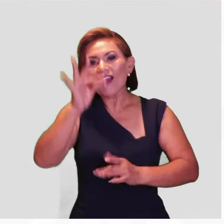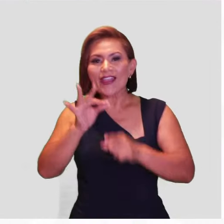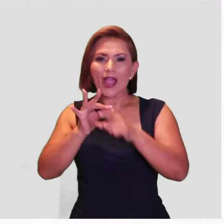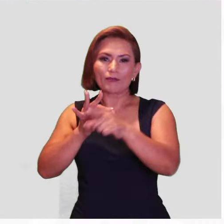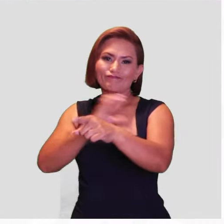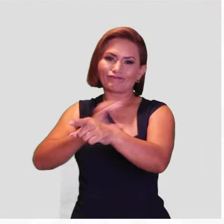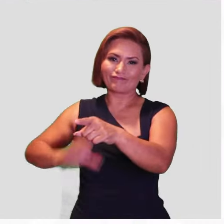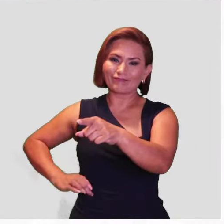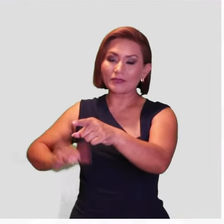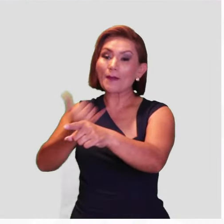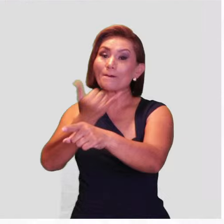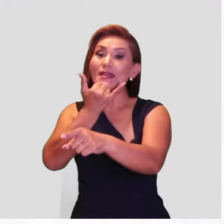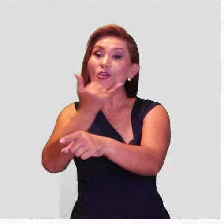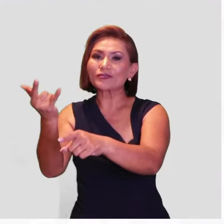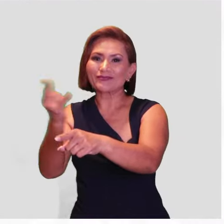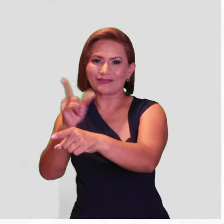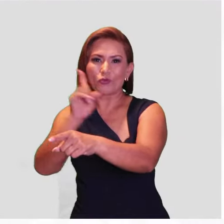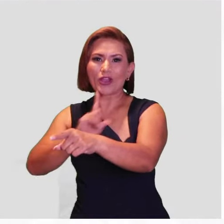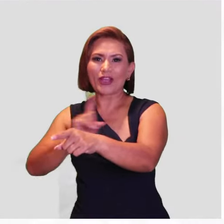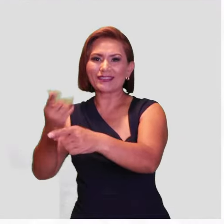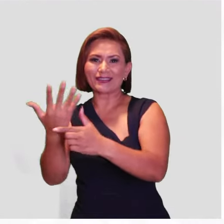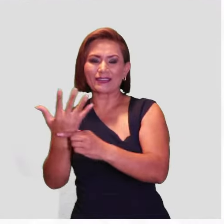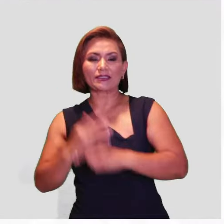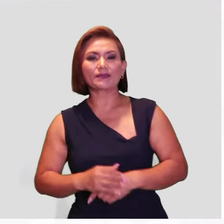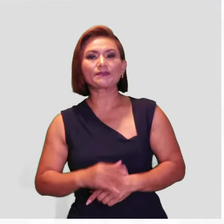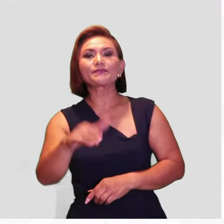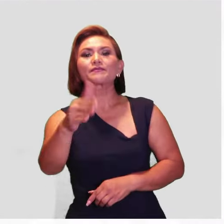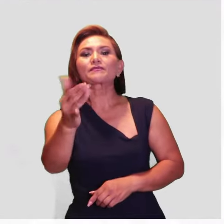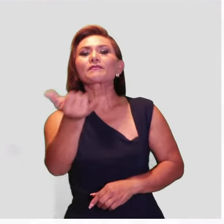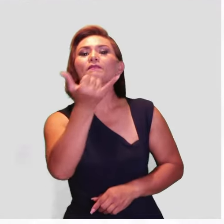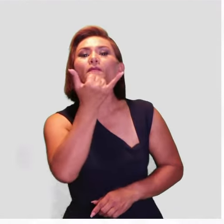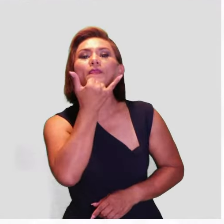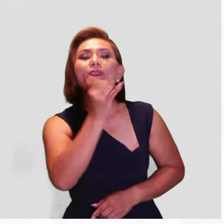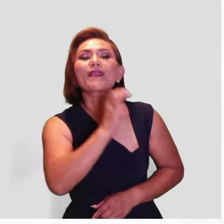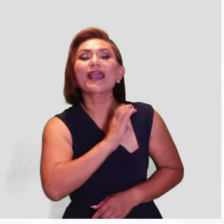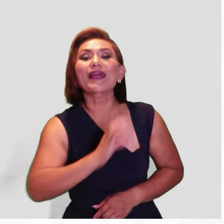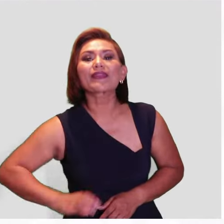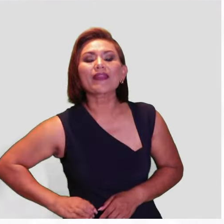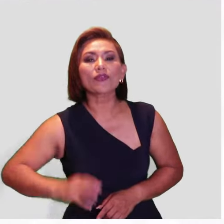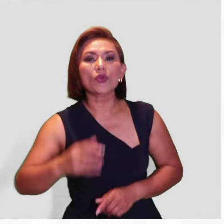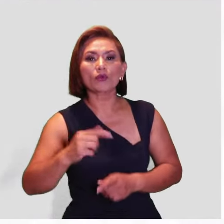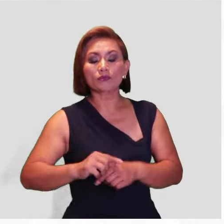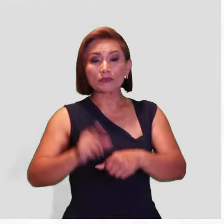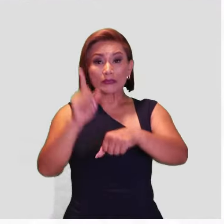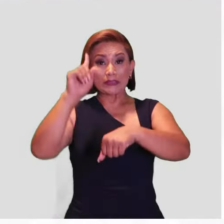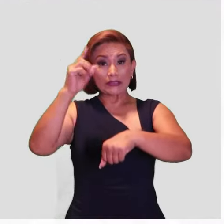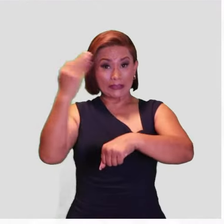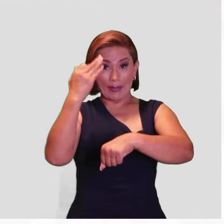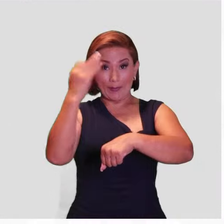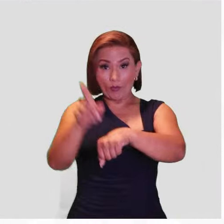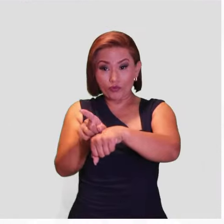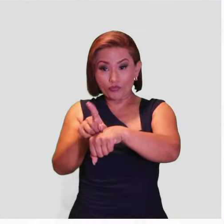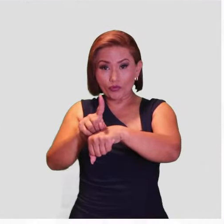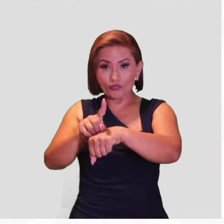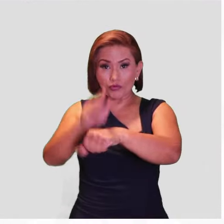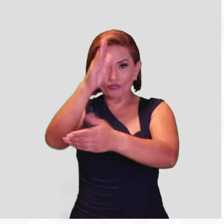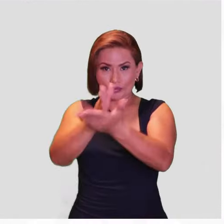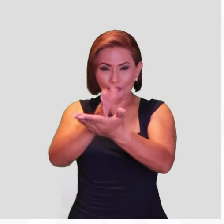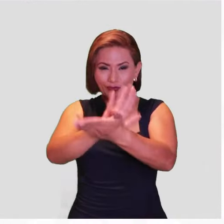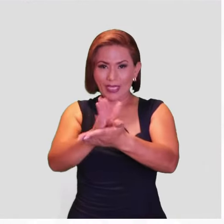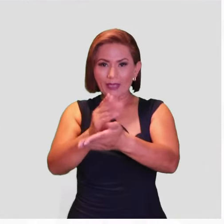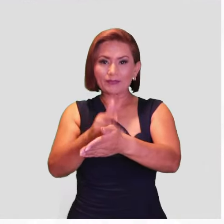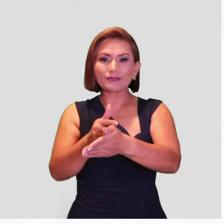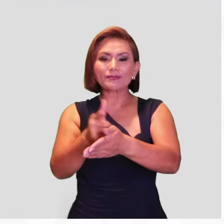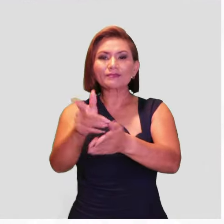los candidatos para que. Candidato, vamos a detener el tiempo de su intervención porque